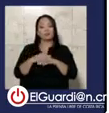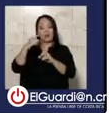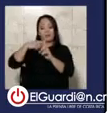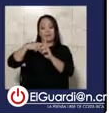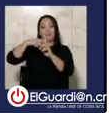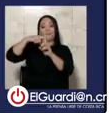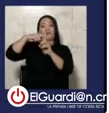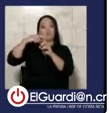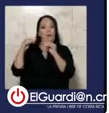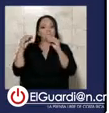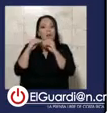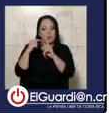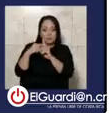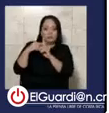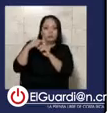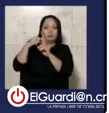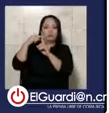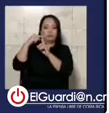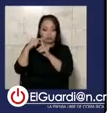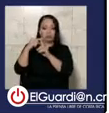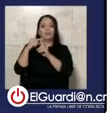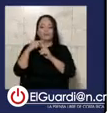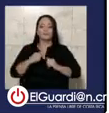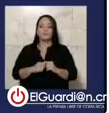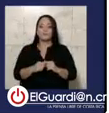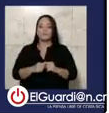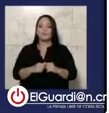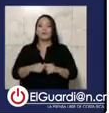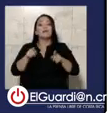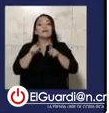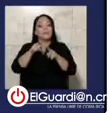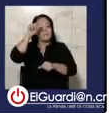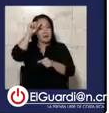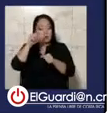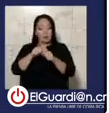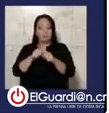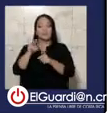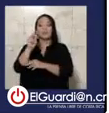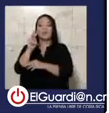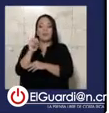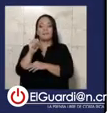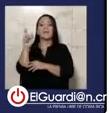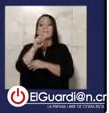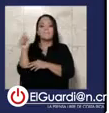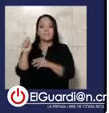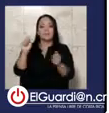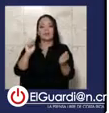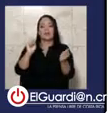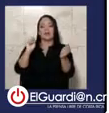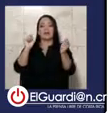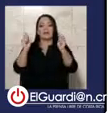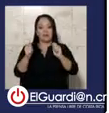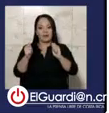más alta de lo normal, como lo hemos tenido en este año. Y también recordemos que ya en noviembre estamos en ese mes de transición a la